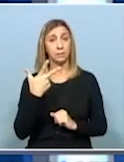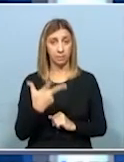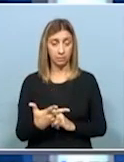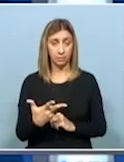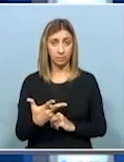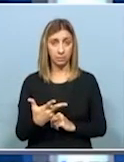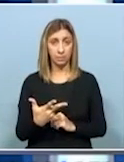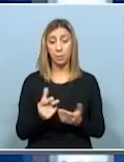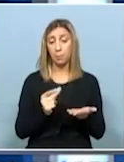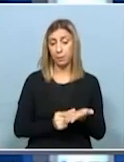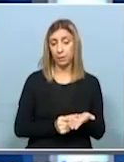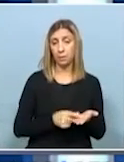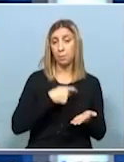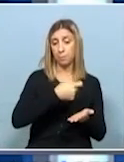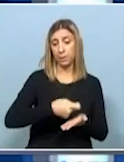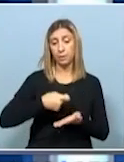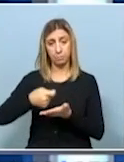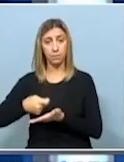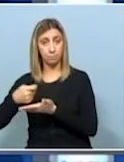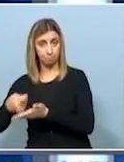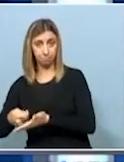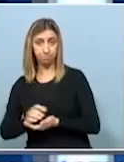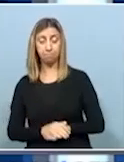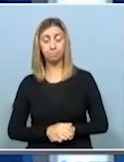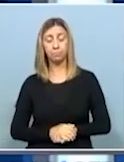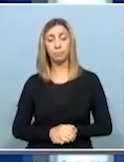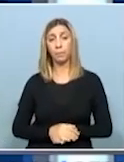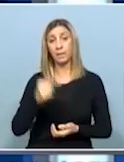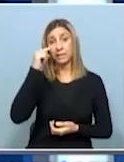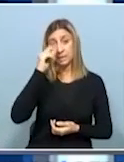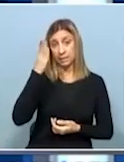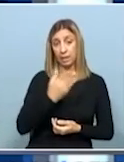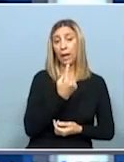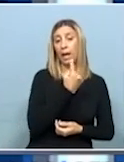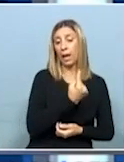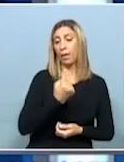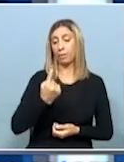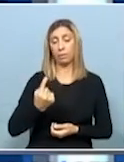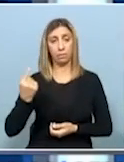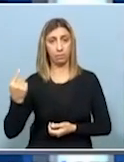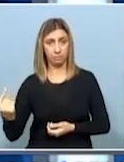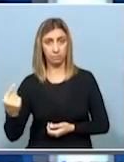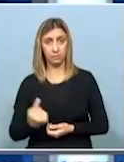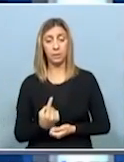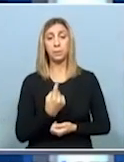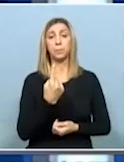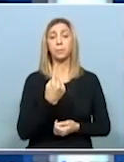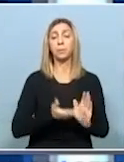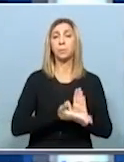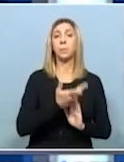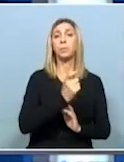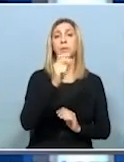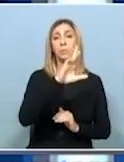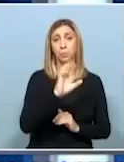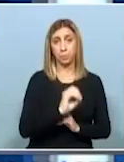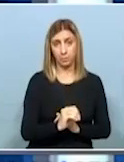tres etapas la del 7% cada una de ellas el primero durante el